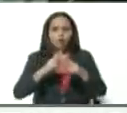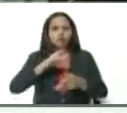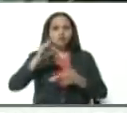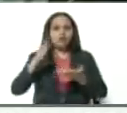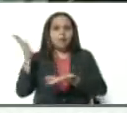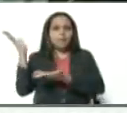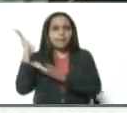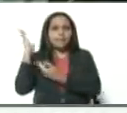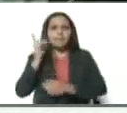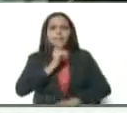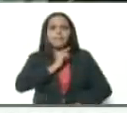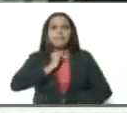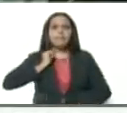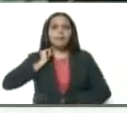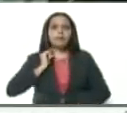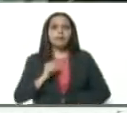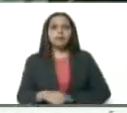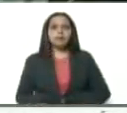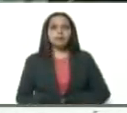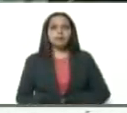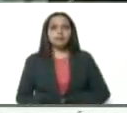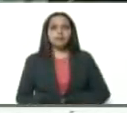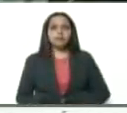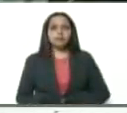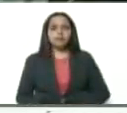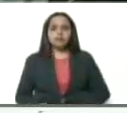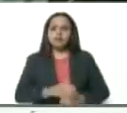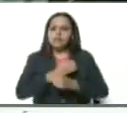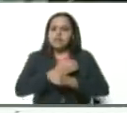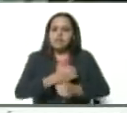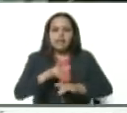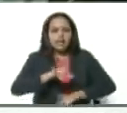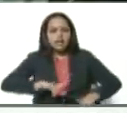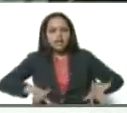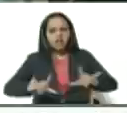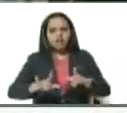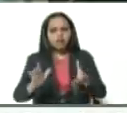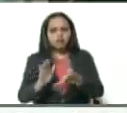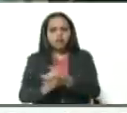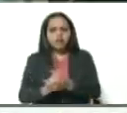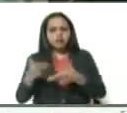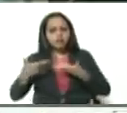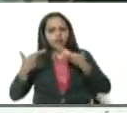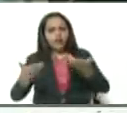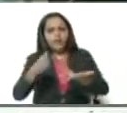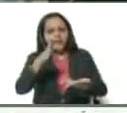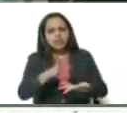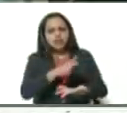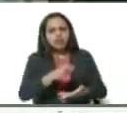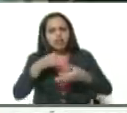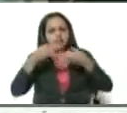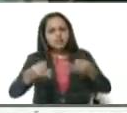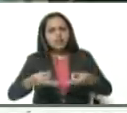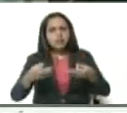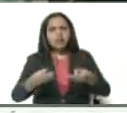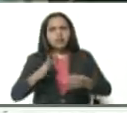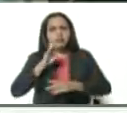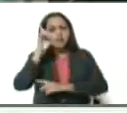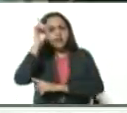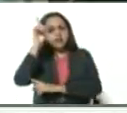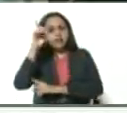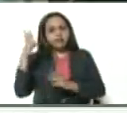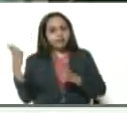al padre Vidal Atencio, querido compañero, que nos dé sus bendiciones siempre desde allá, al